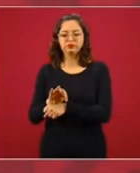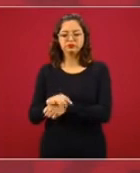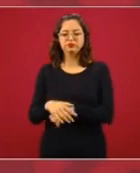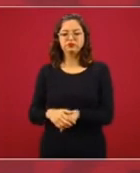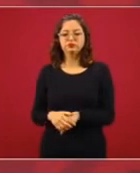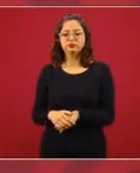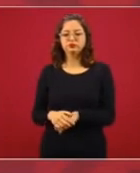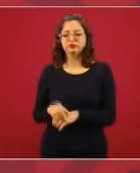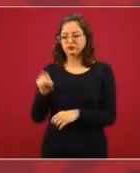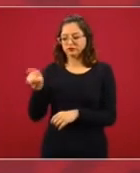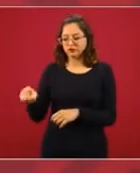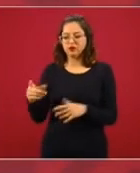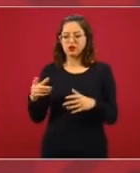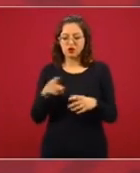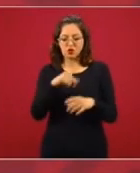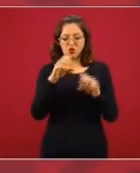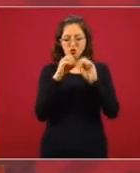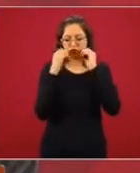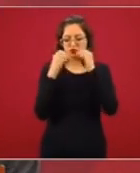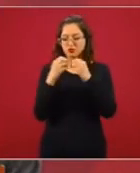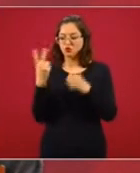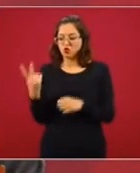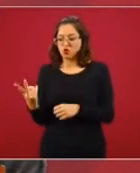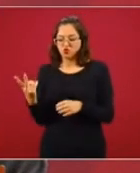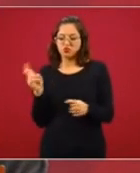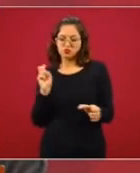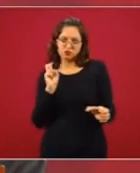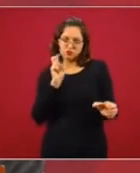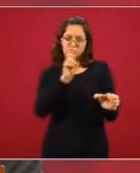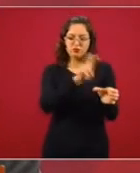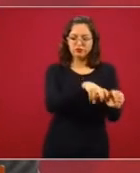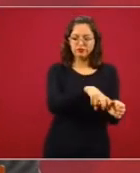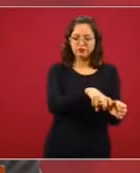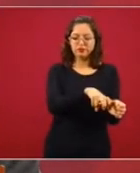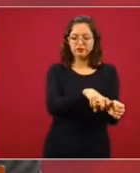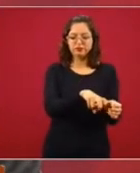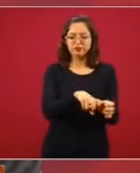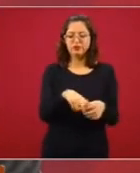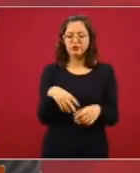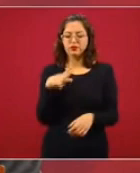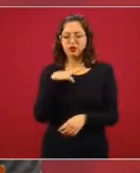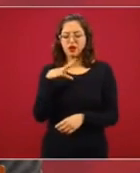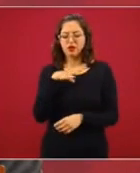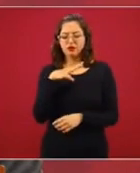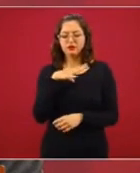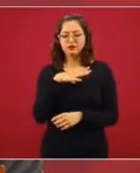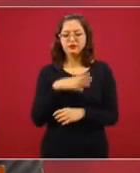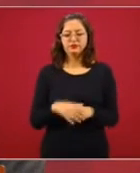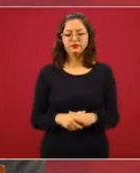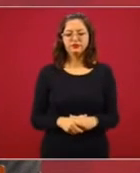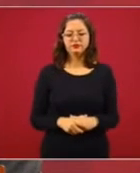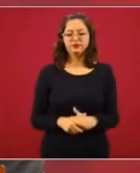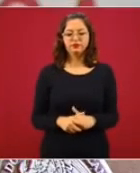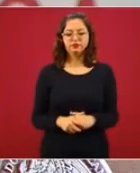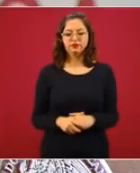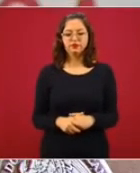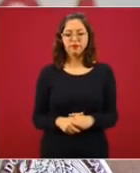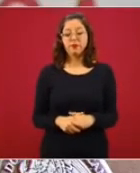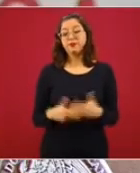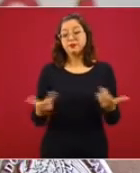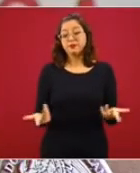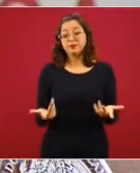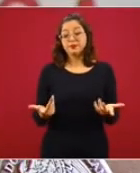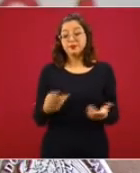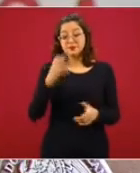pertenecen a esta organización que presentaron los amparos, 2 compañeros. Y aquí aprovecho también